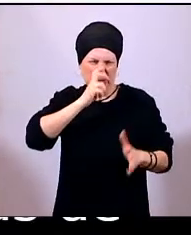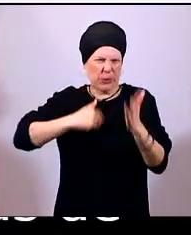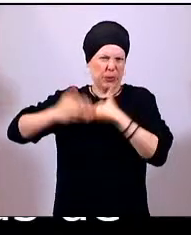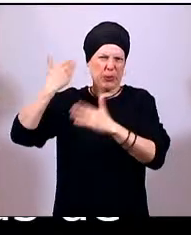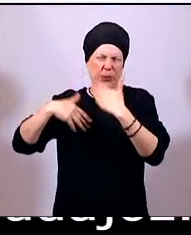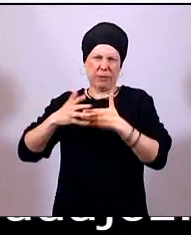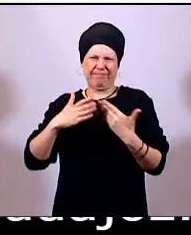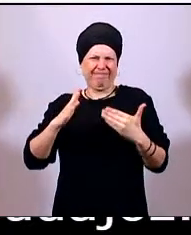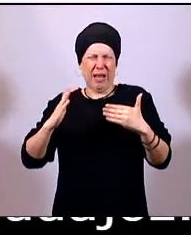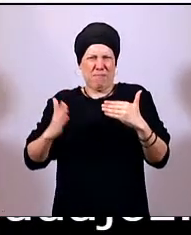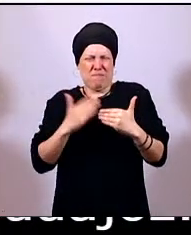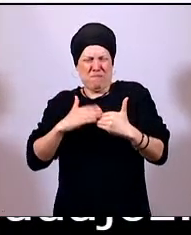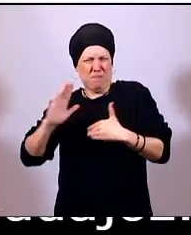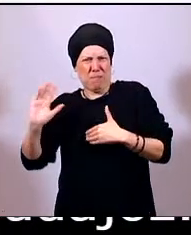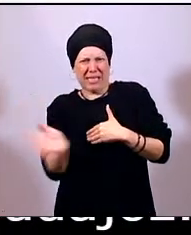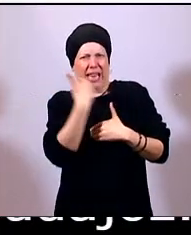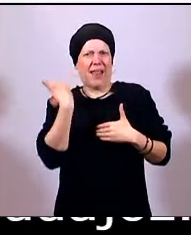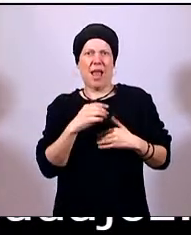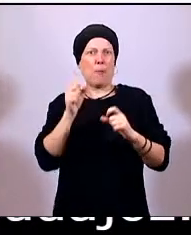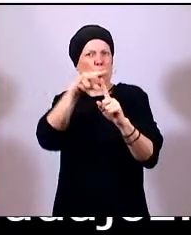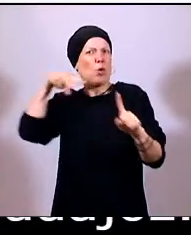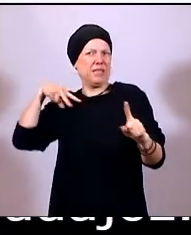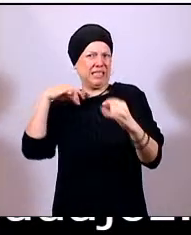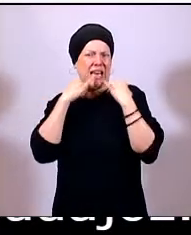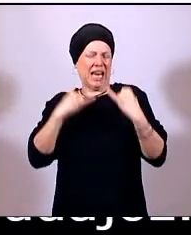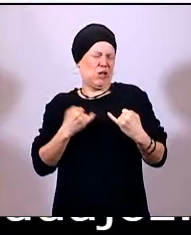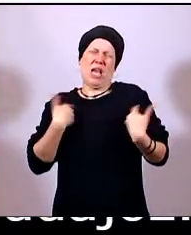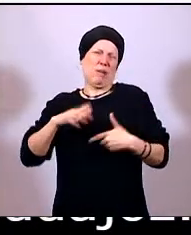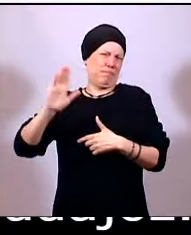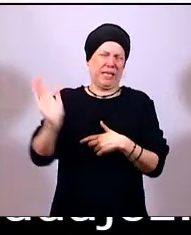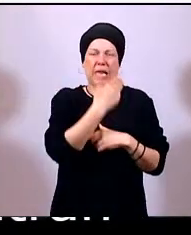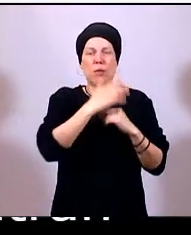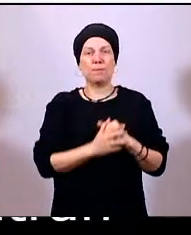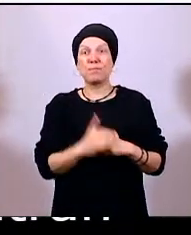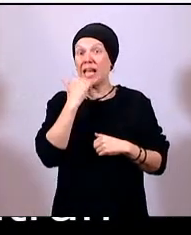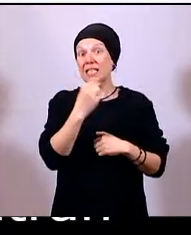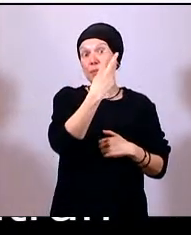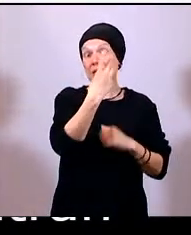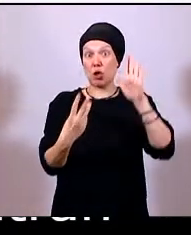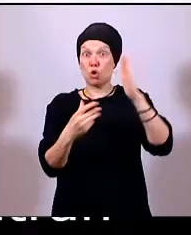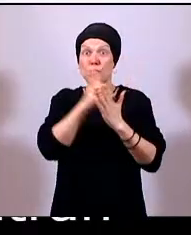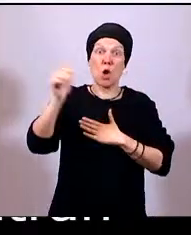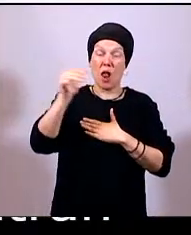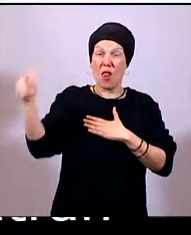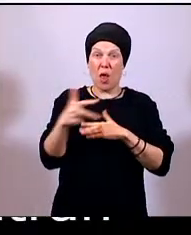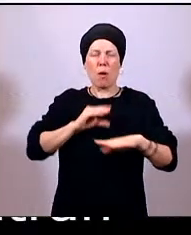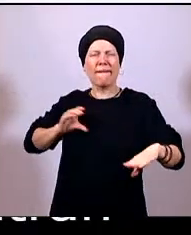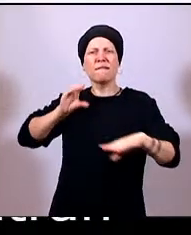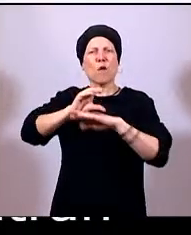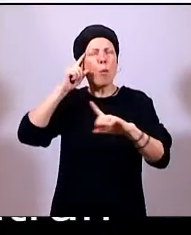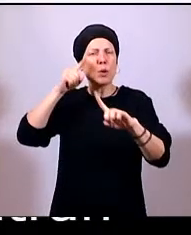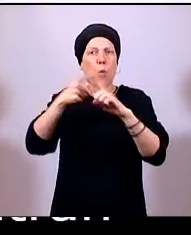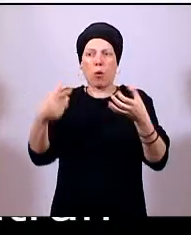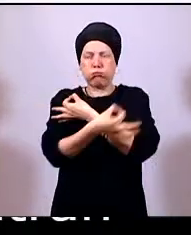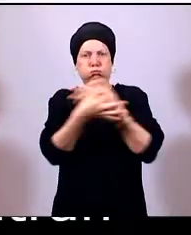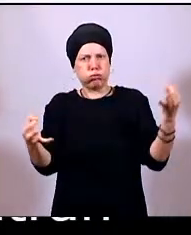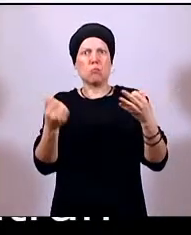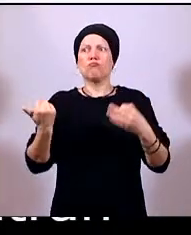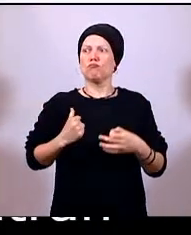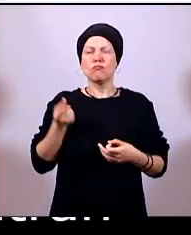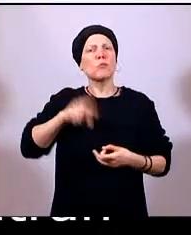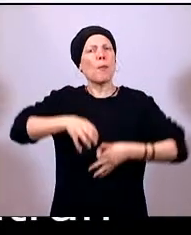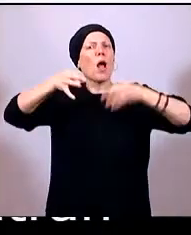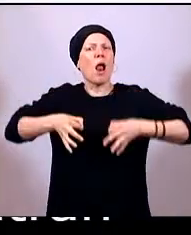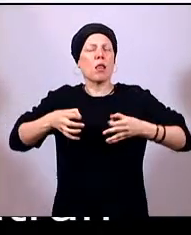obsoletas desde el punto de vista energético. Invertiremos casi 28 millones de euros para mejorar su eficiencia y garantizar así